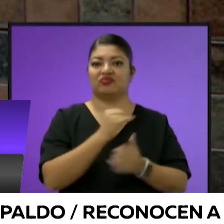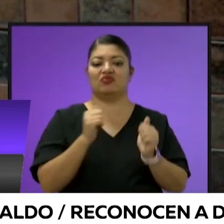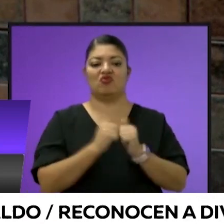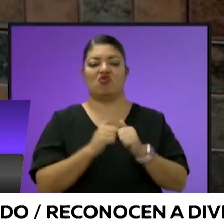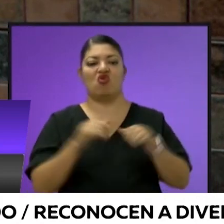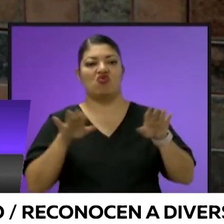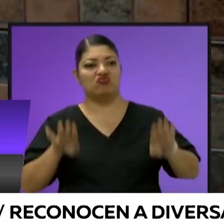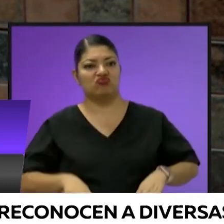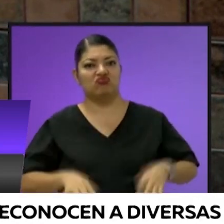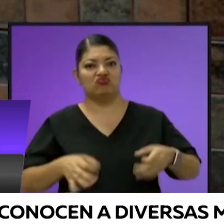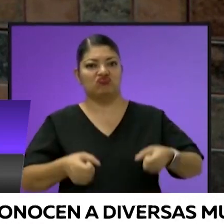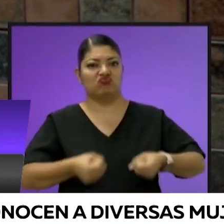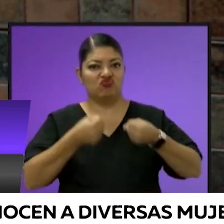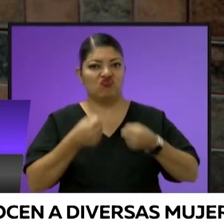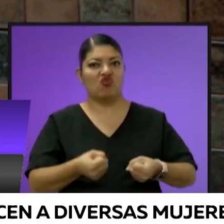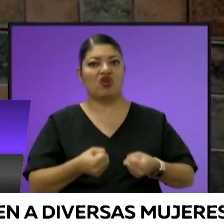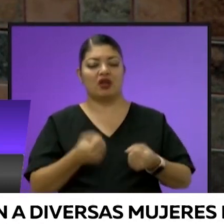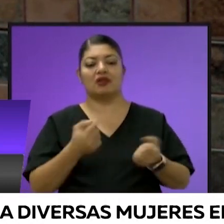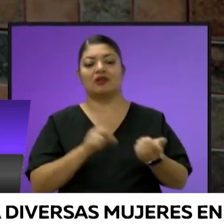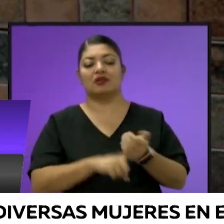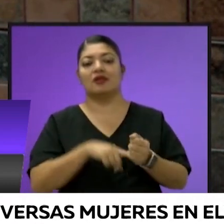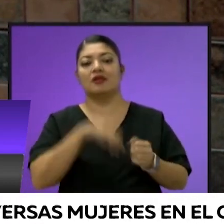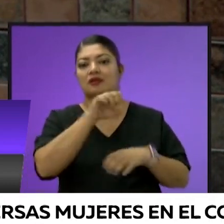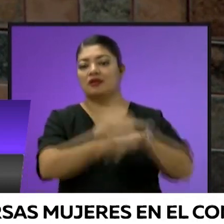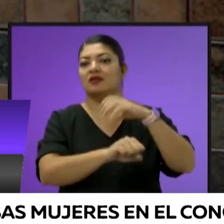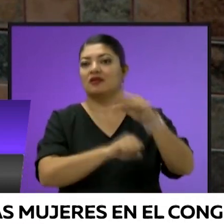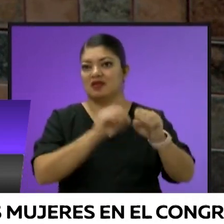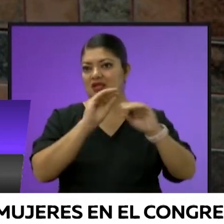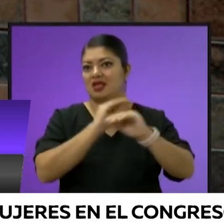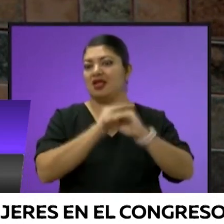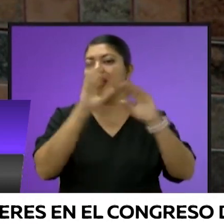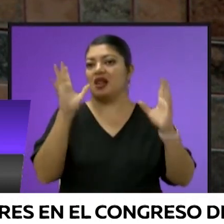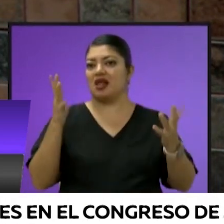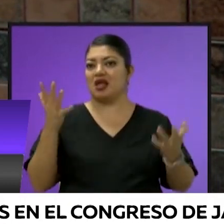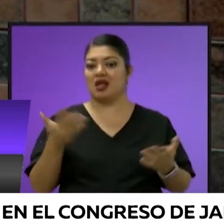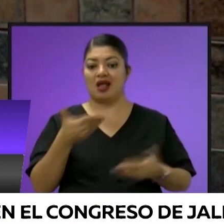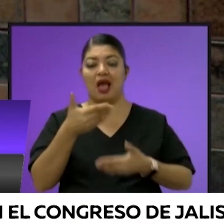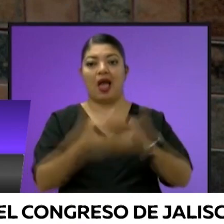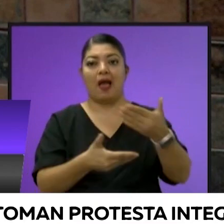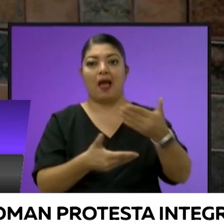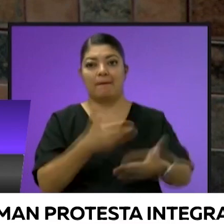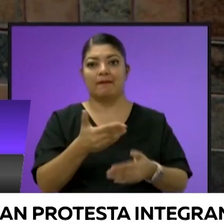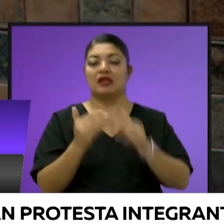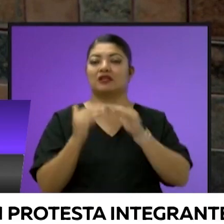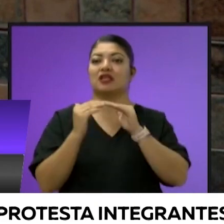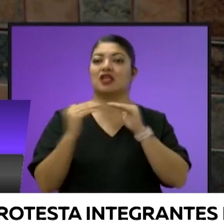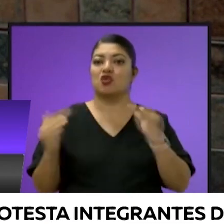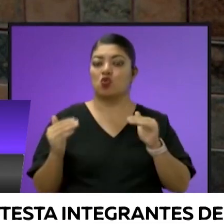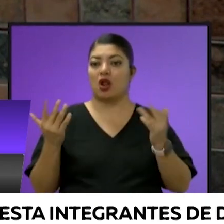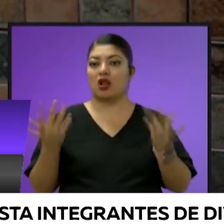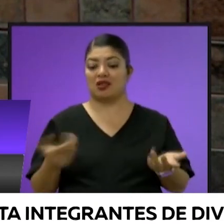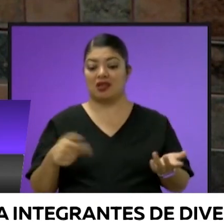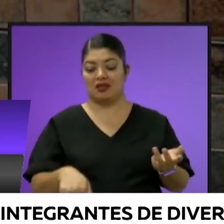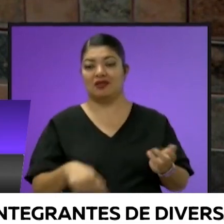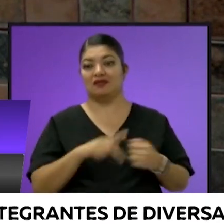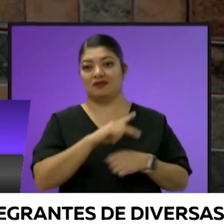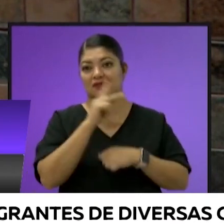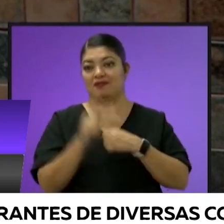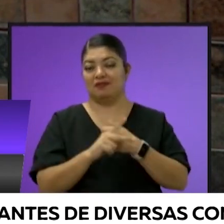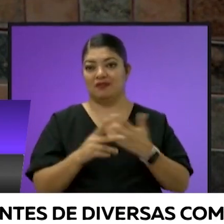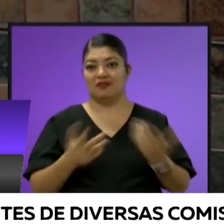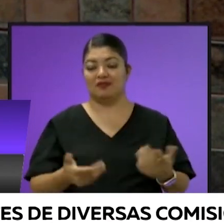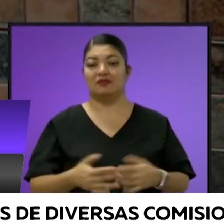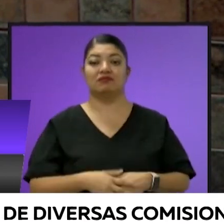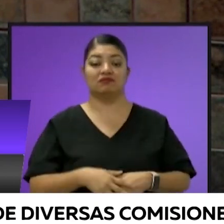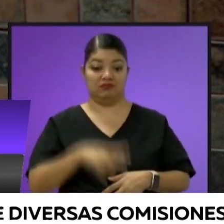carácter y con metas muy claras. El avance de la igualdad en este país.